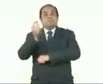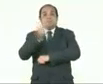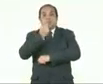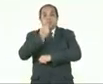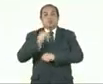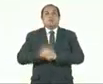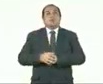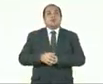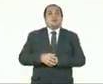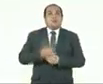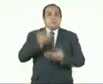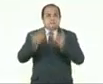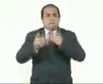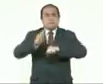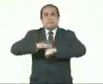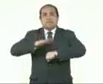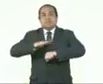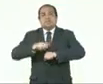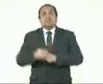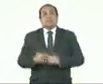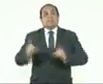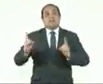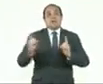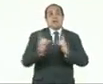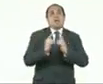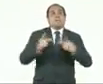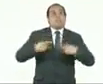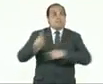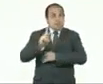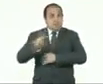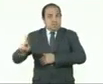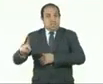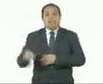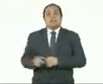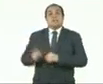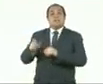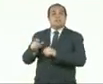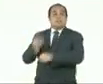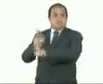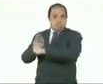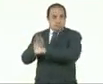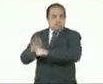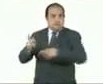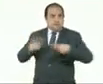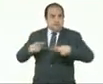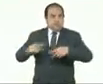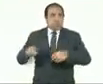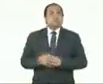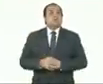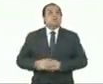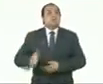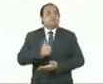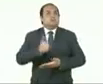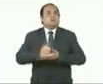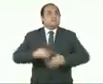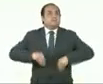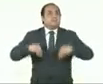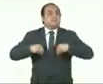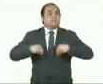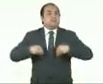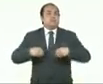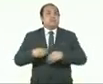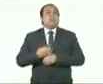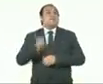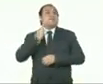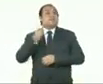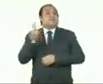preparada, que realmente sea cercana a la ciudadanía, que defienda a los habitantes de nuestra ciudad. Y la Fiscalía